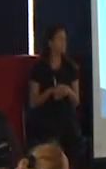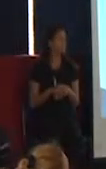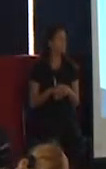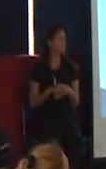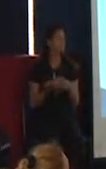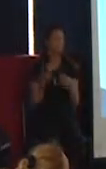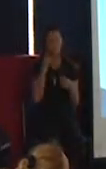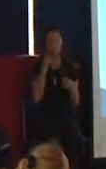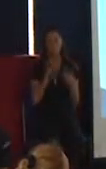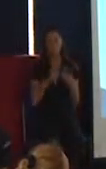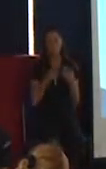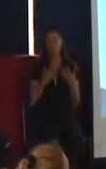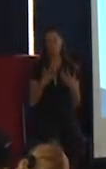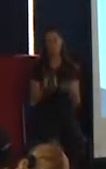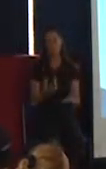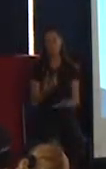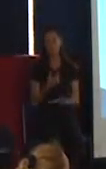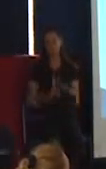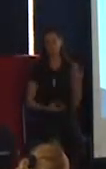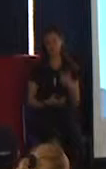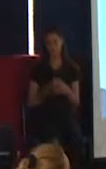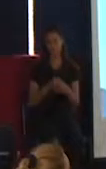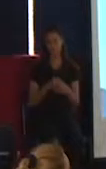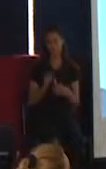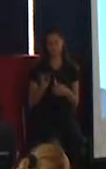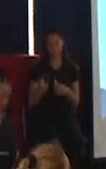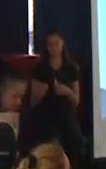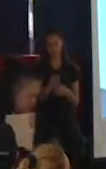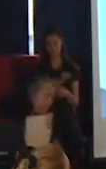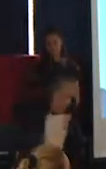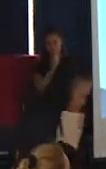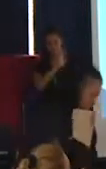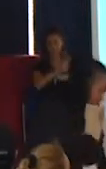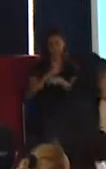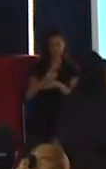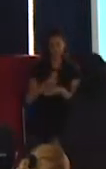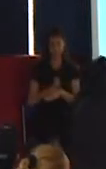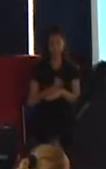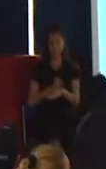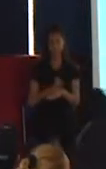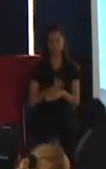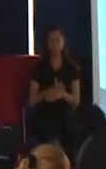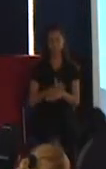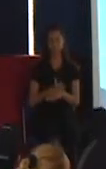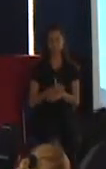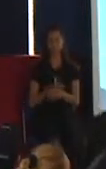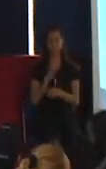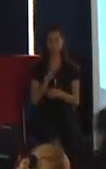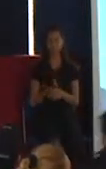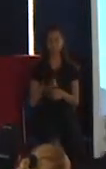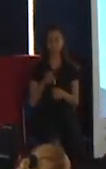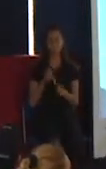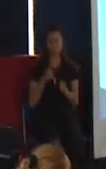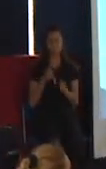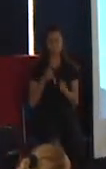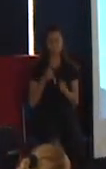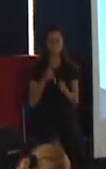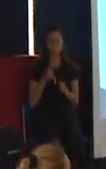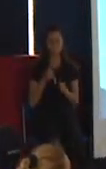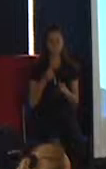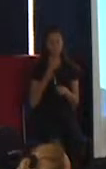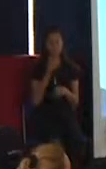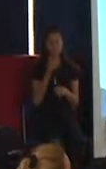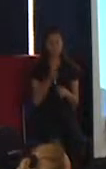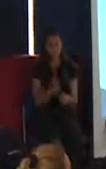Que estas entidades, ¿sí?, requieran de las mismas personas con